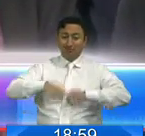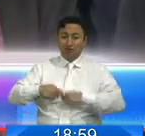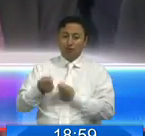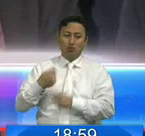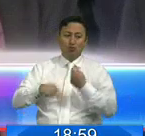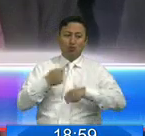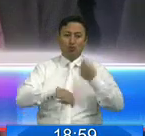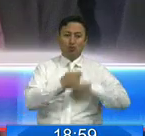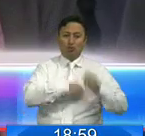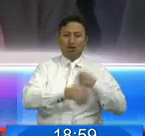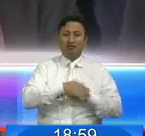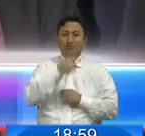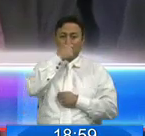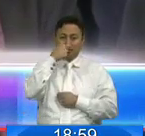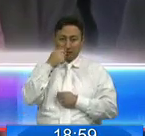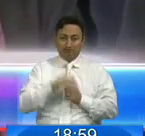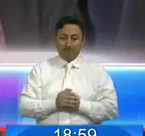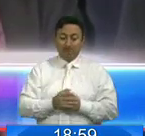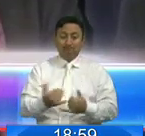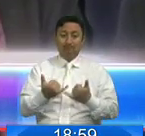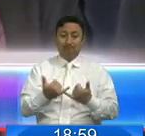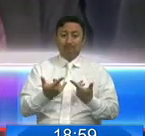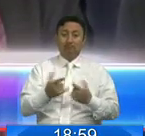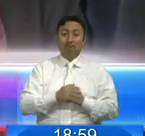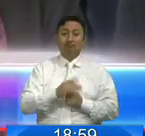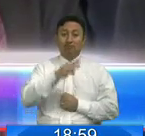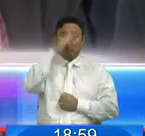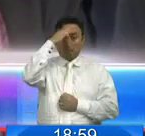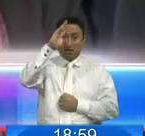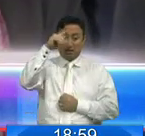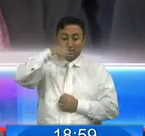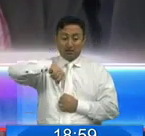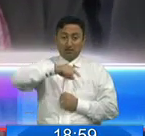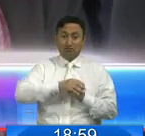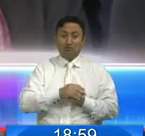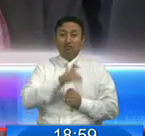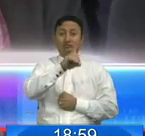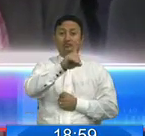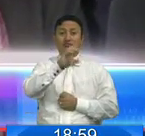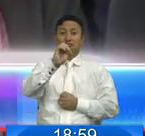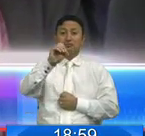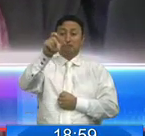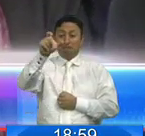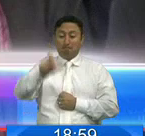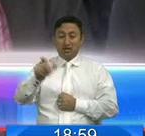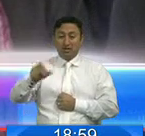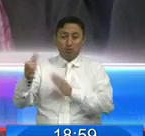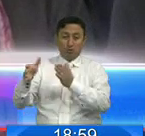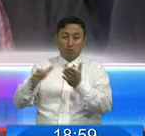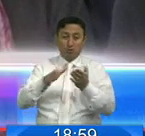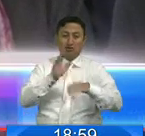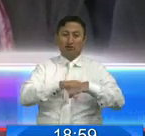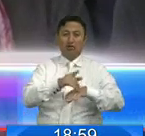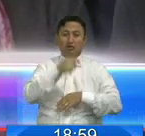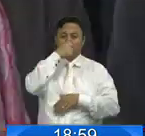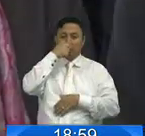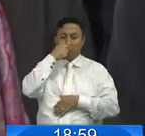frontera sur. Esta convicción es una victoria para los mexicanos que han perdido más de 100,000 vidas en relación con las drogas.